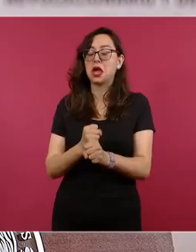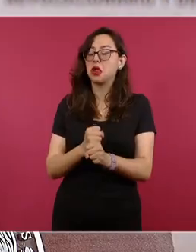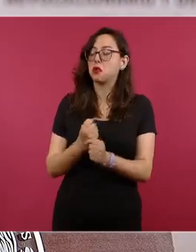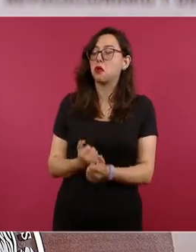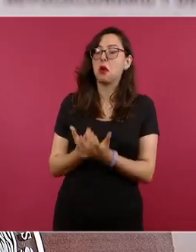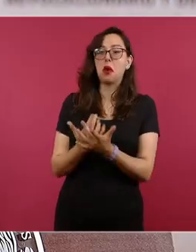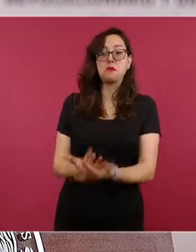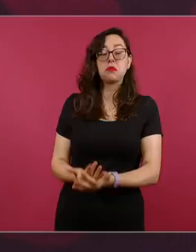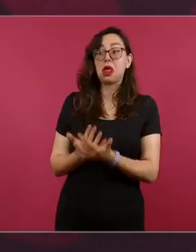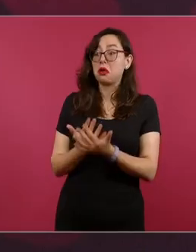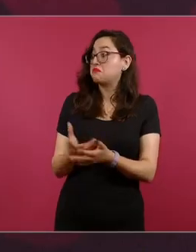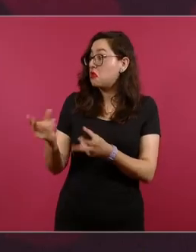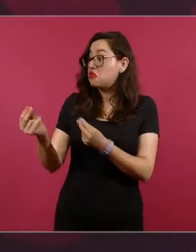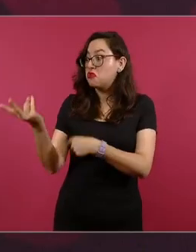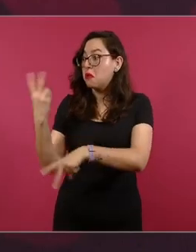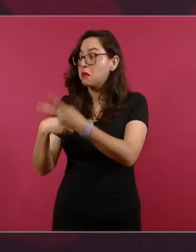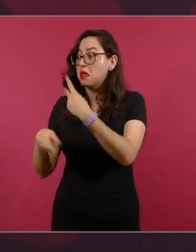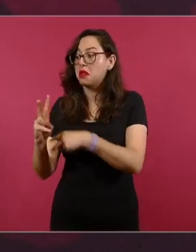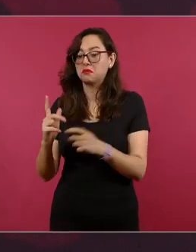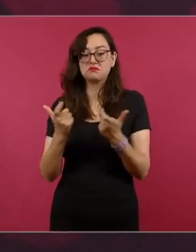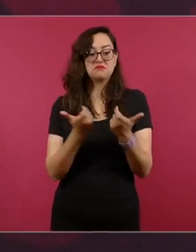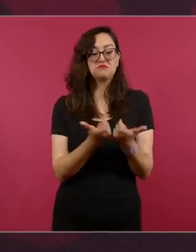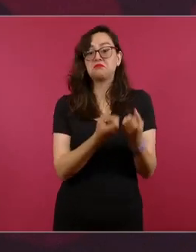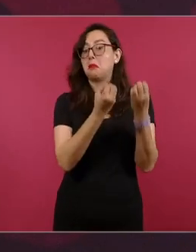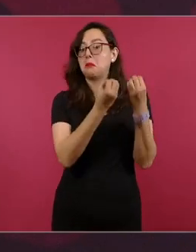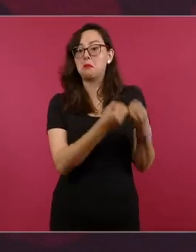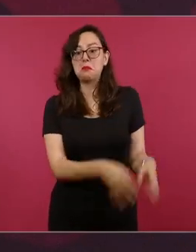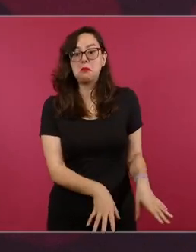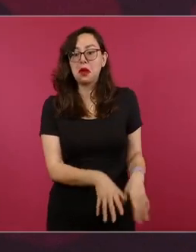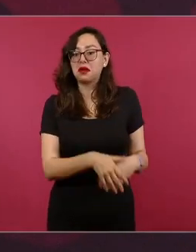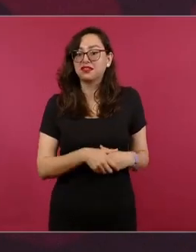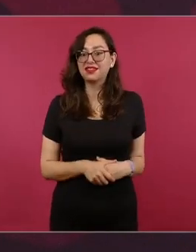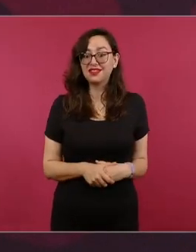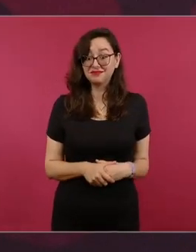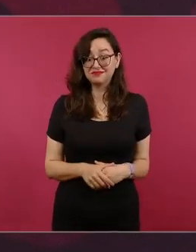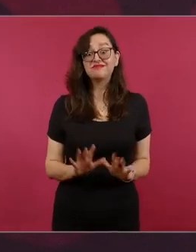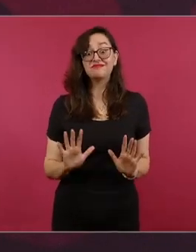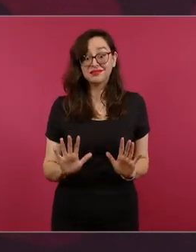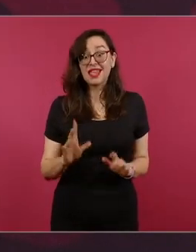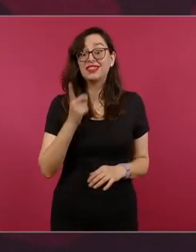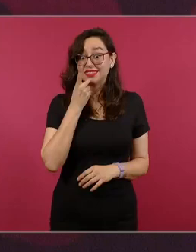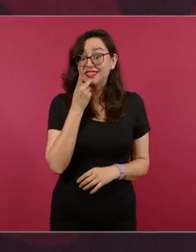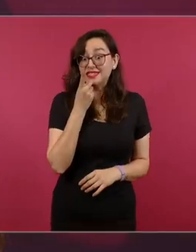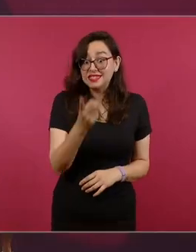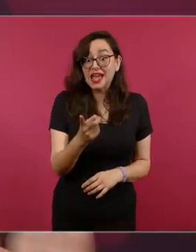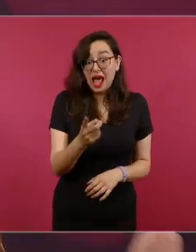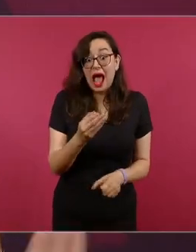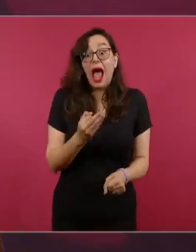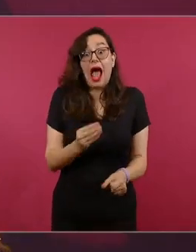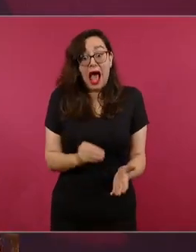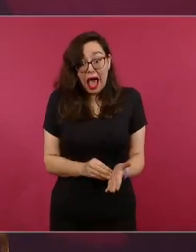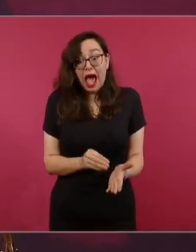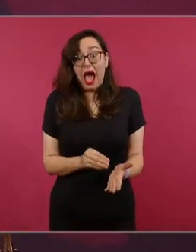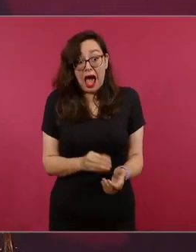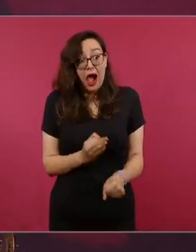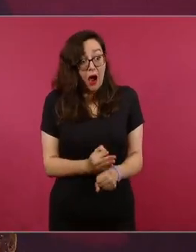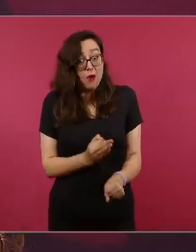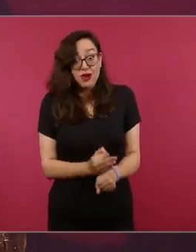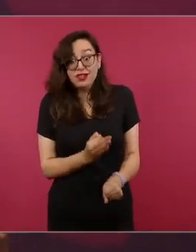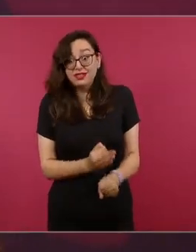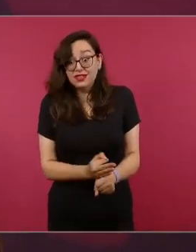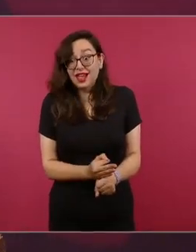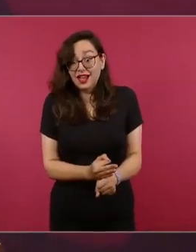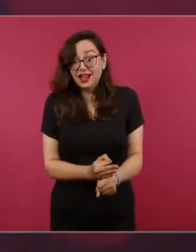reformado. La ley hoy en día establece que prescriben los fondos después de 10 años, eso se aprobó en 2007.